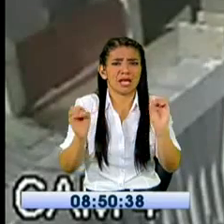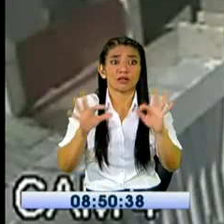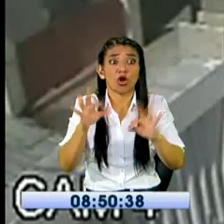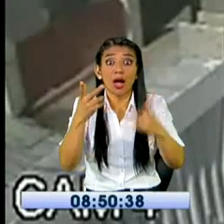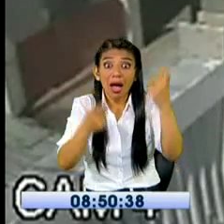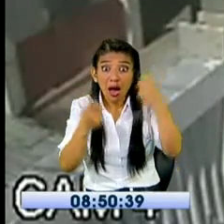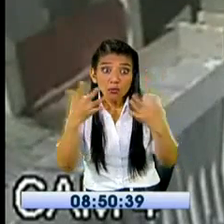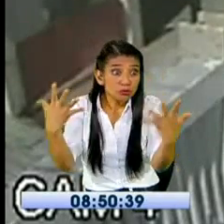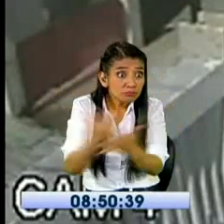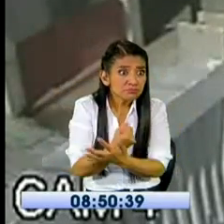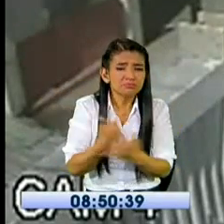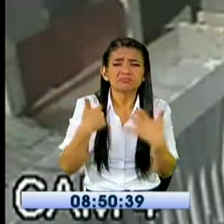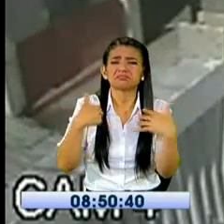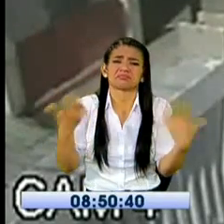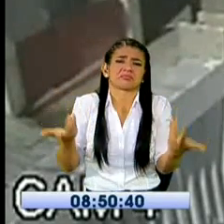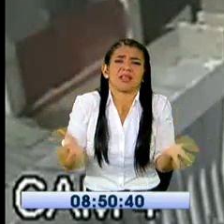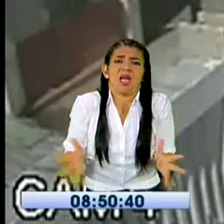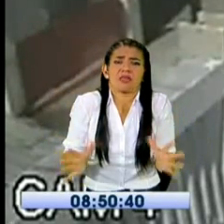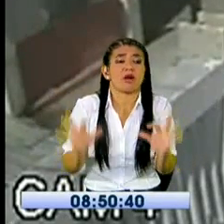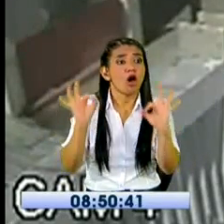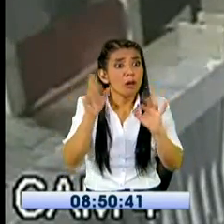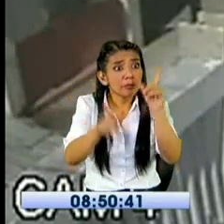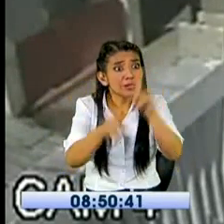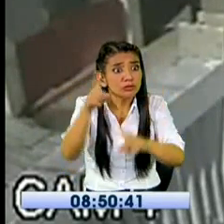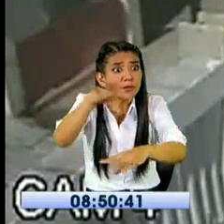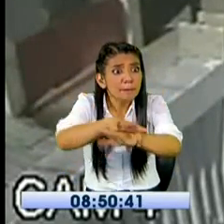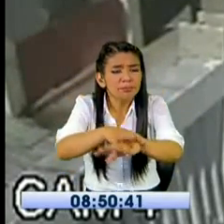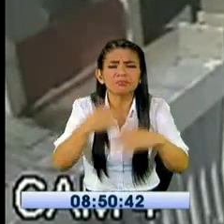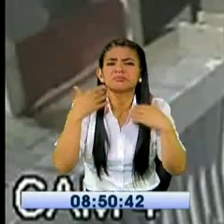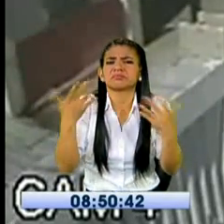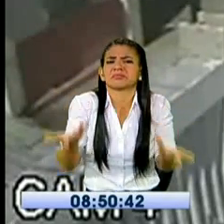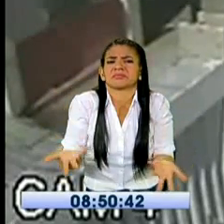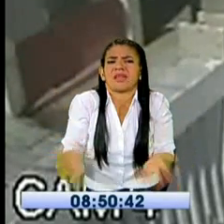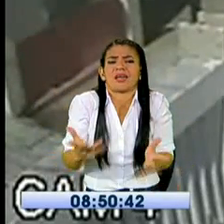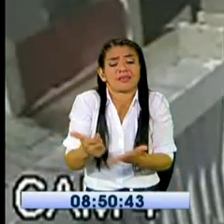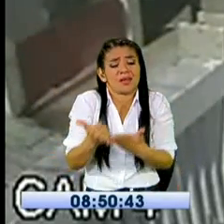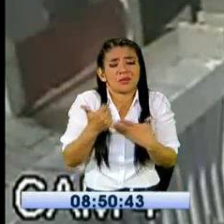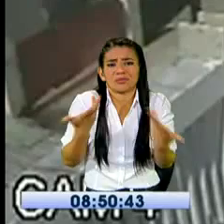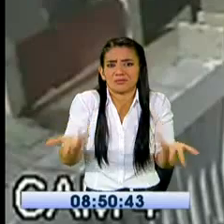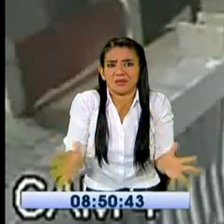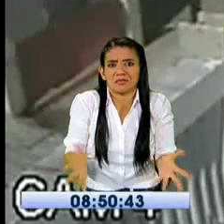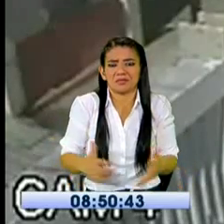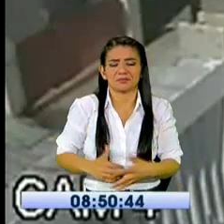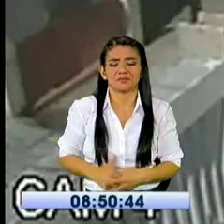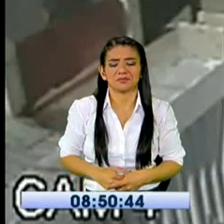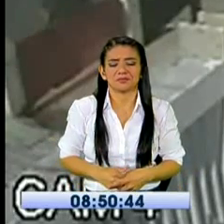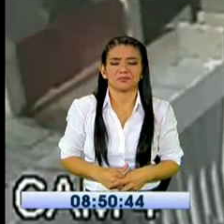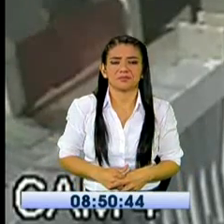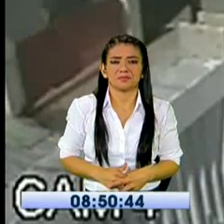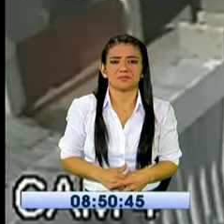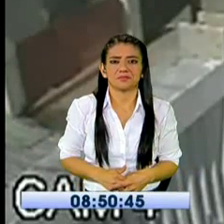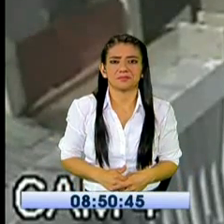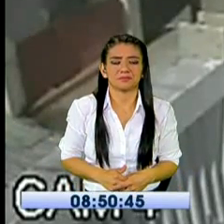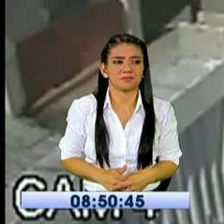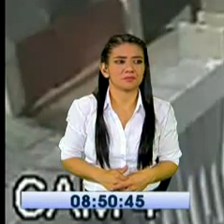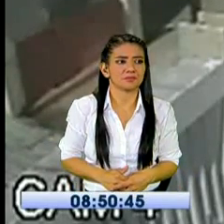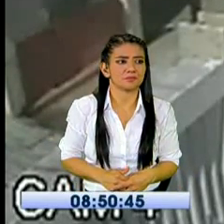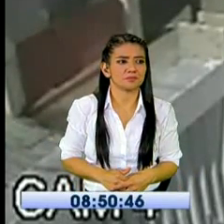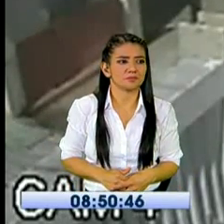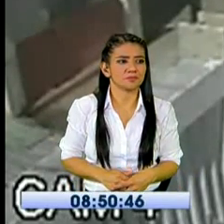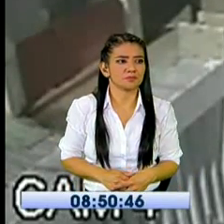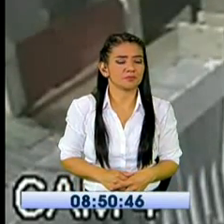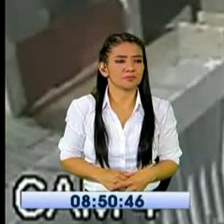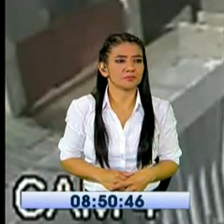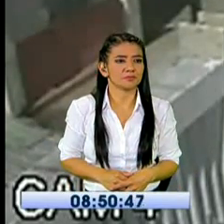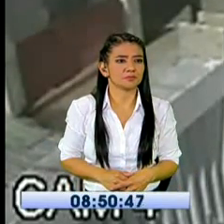recuperación del vehículo o la aprehensión de los malhechores. informó Ítalo